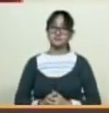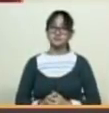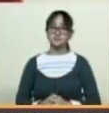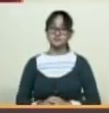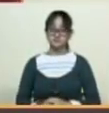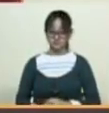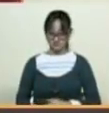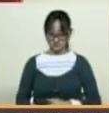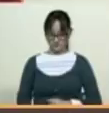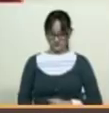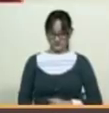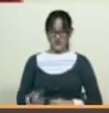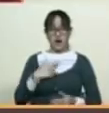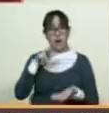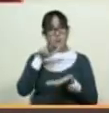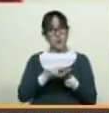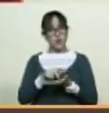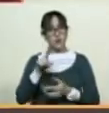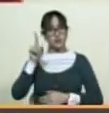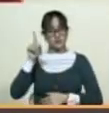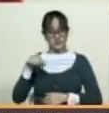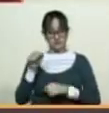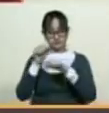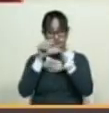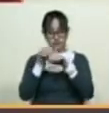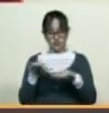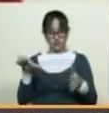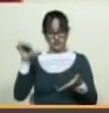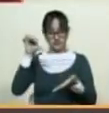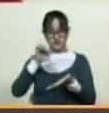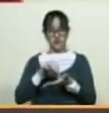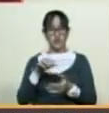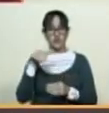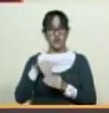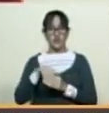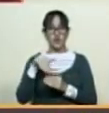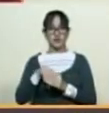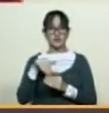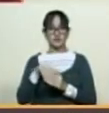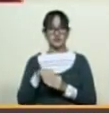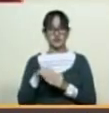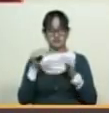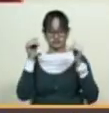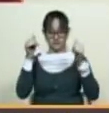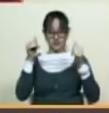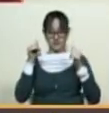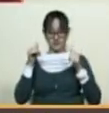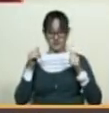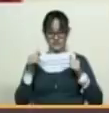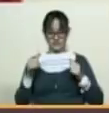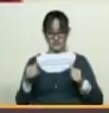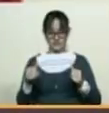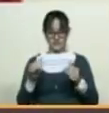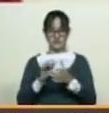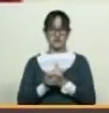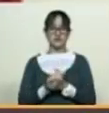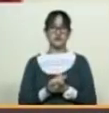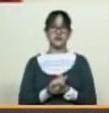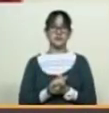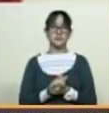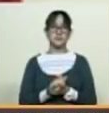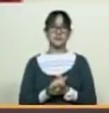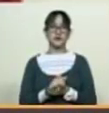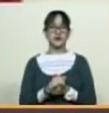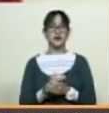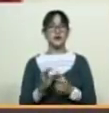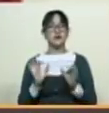Nosotros también aprobamos que la difusión en los centros de votación mediante un afiche del protocolo para la constitución de